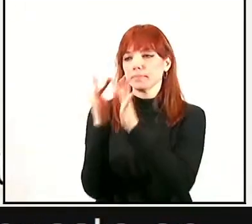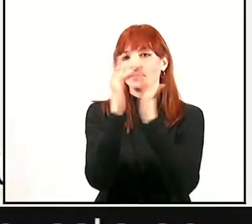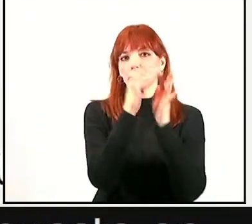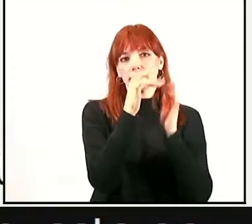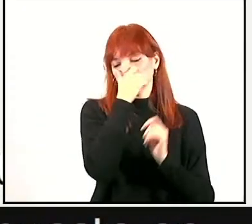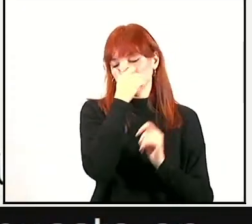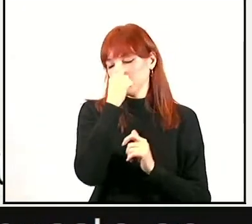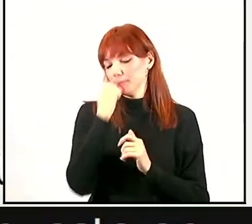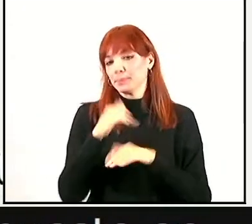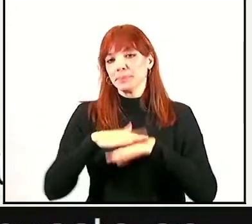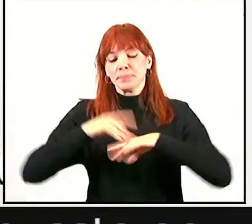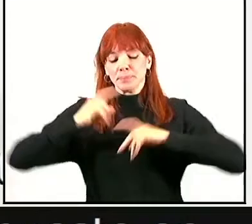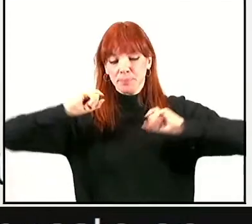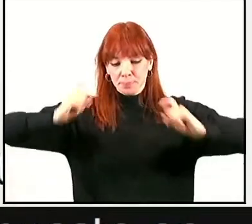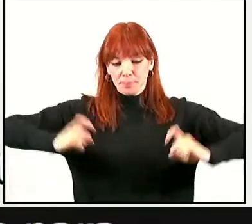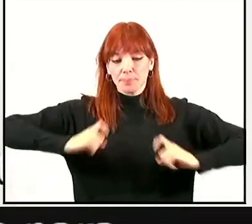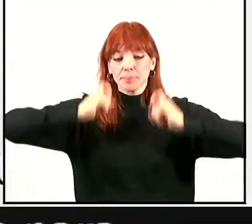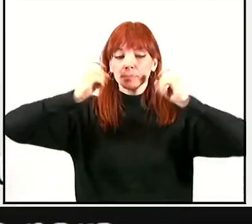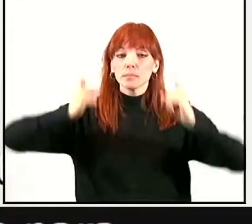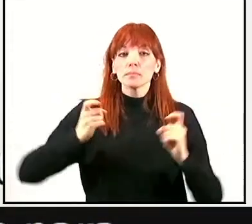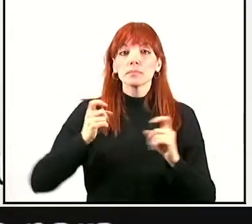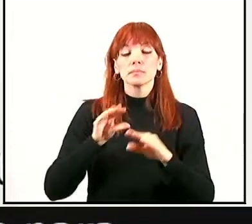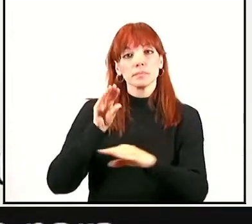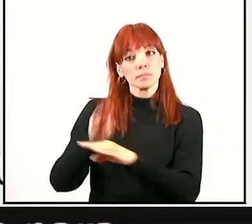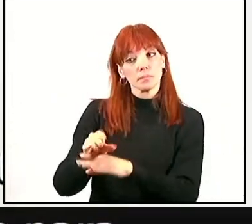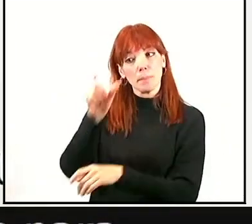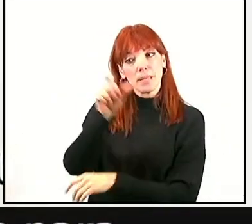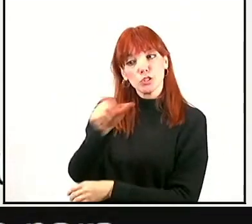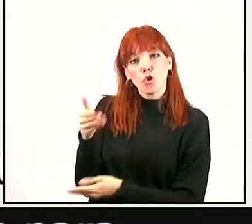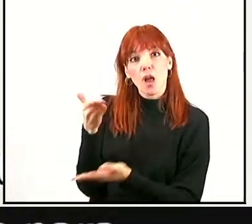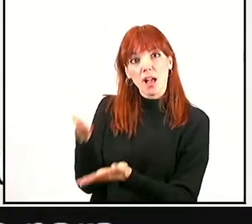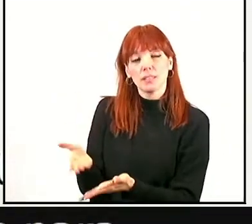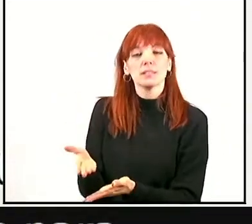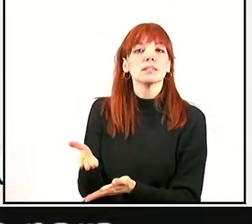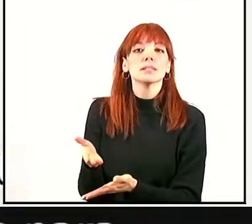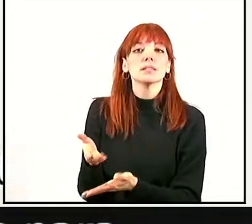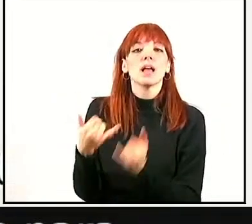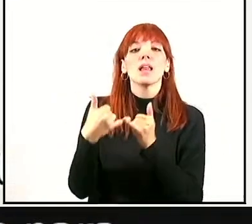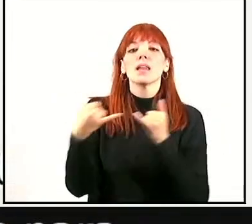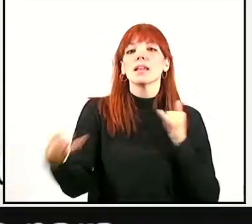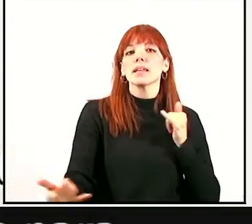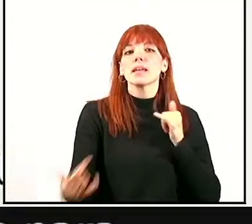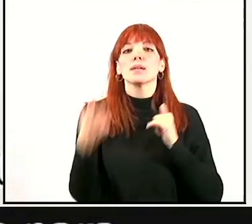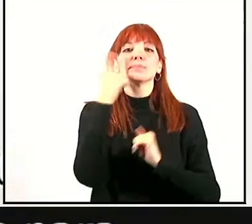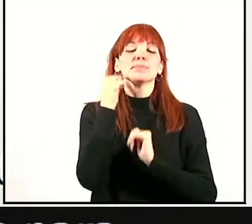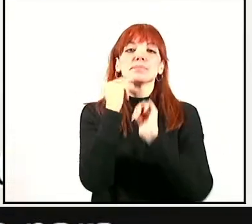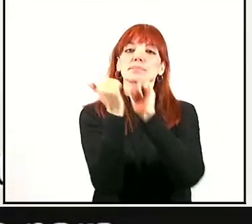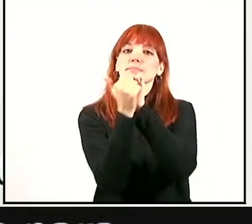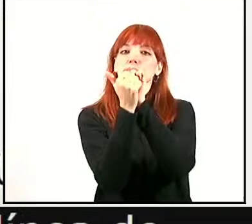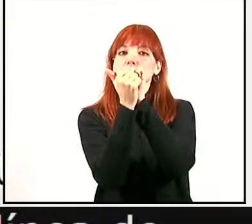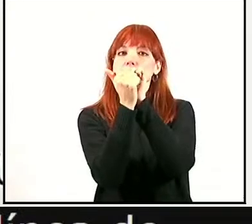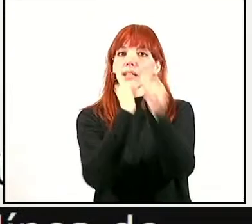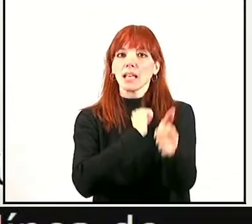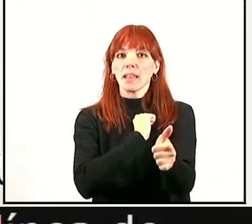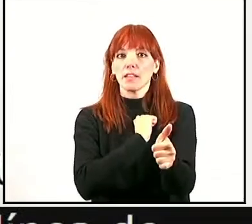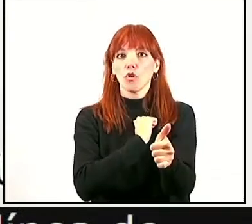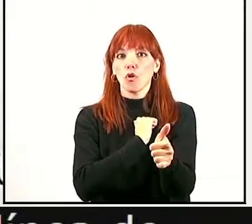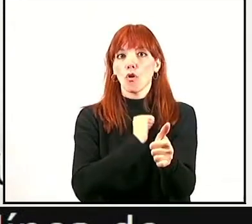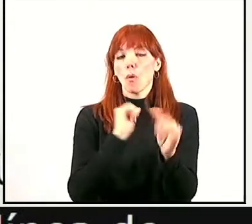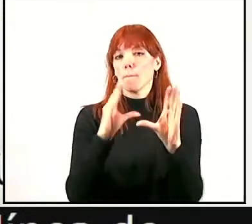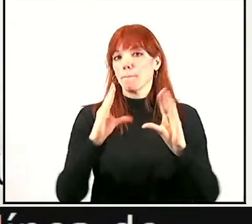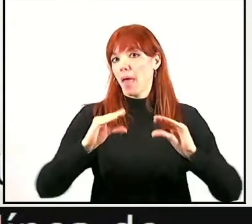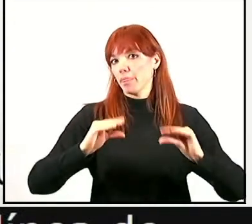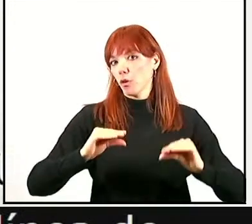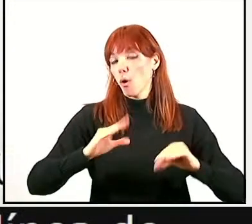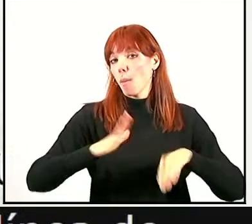financieras para intentar llegar a esa gente a través de una línea de financiación de créditos blandos donde